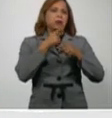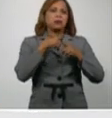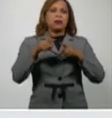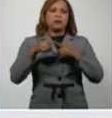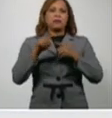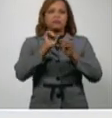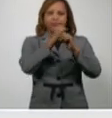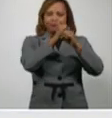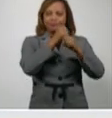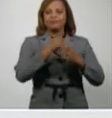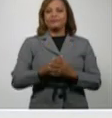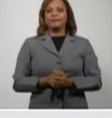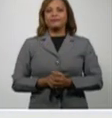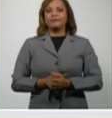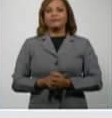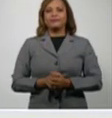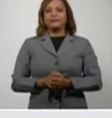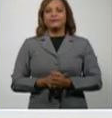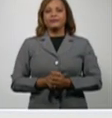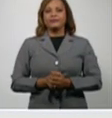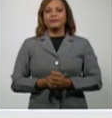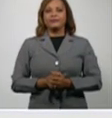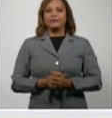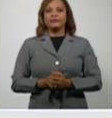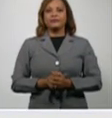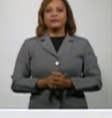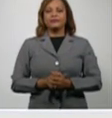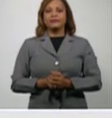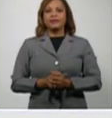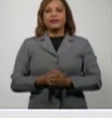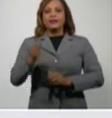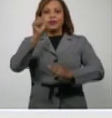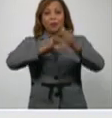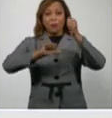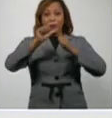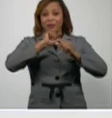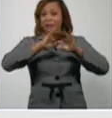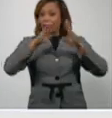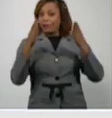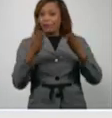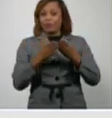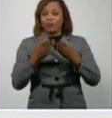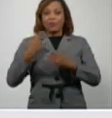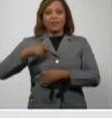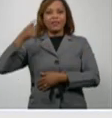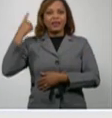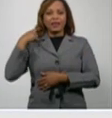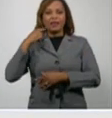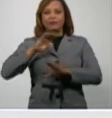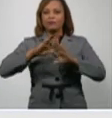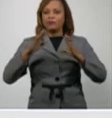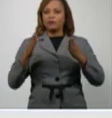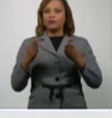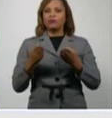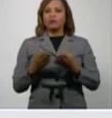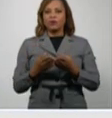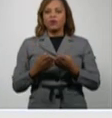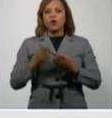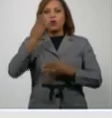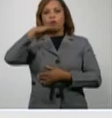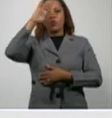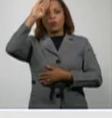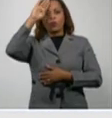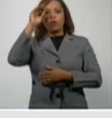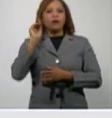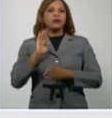calidad. Bueno, con este comportamiento de los casos ayer, de la incidencia ayer, Cuba con una